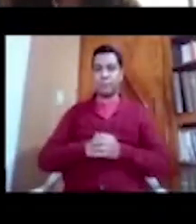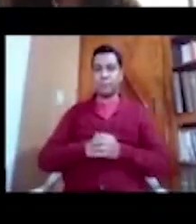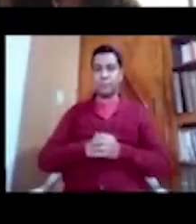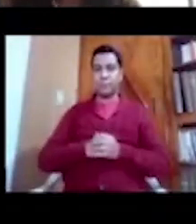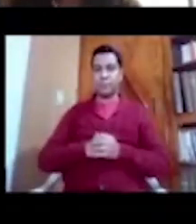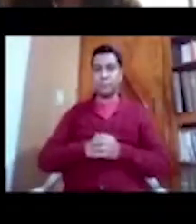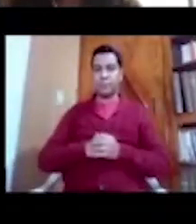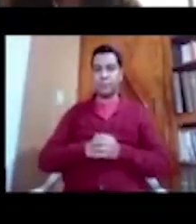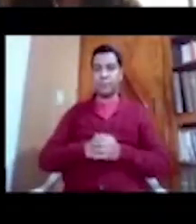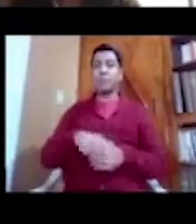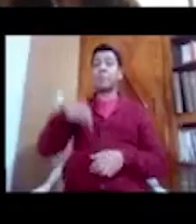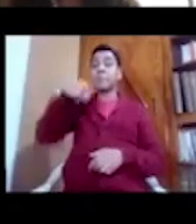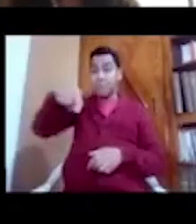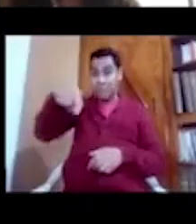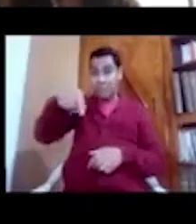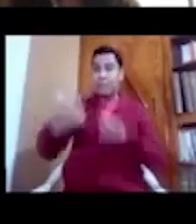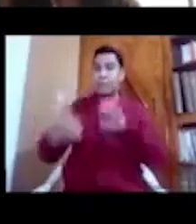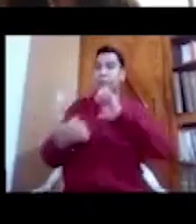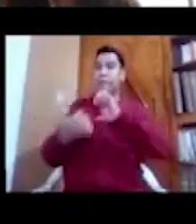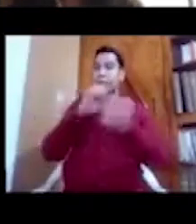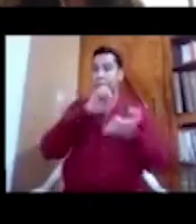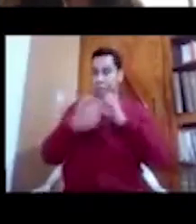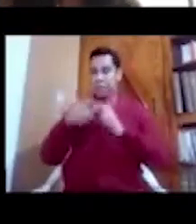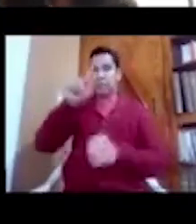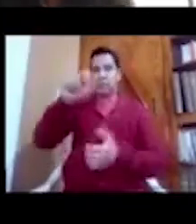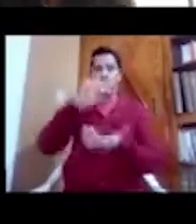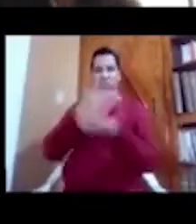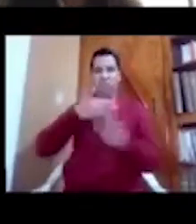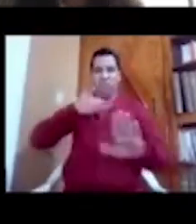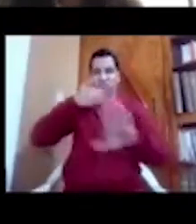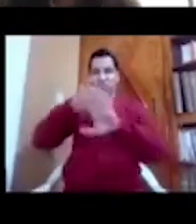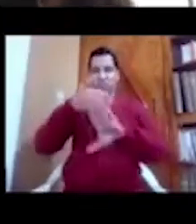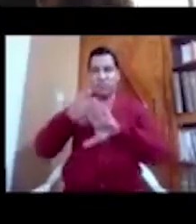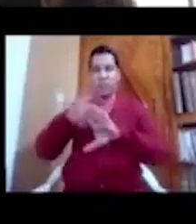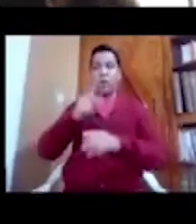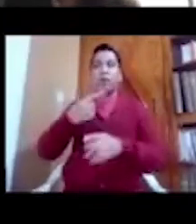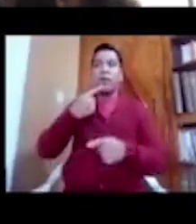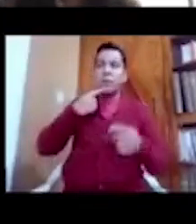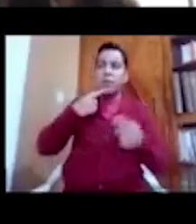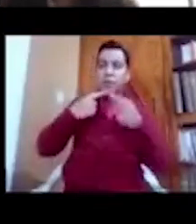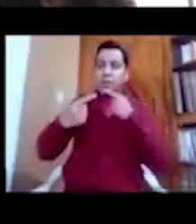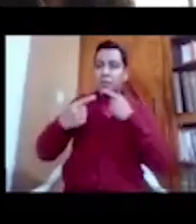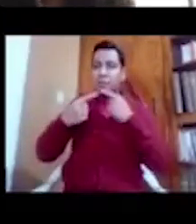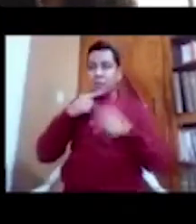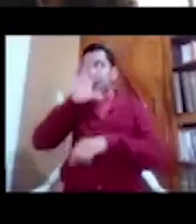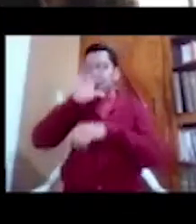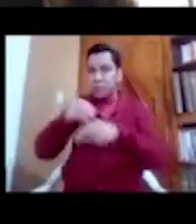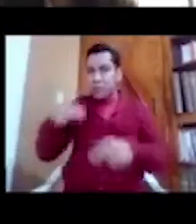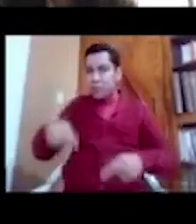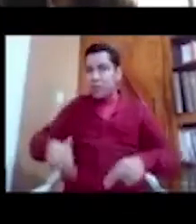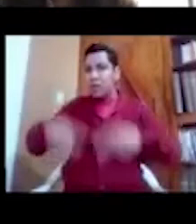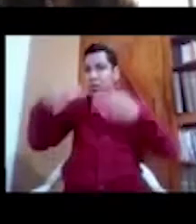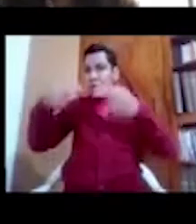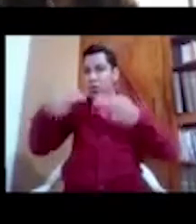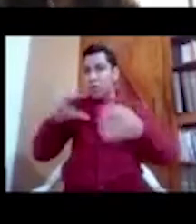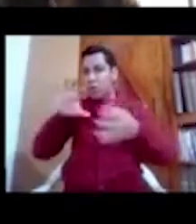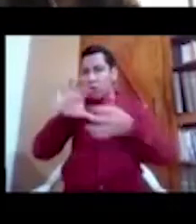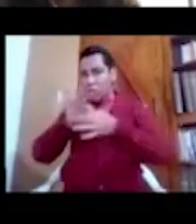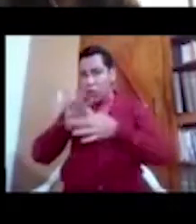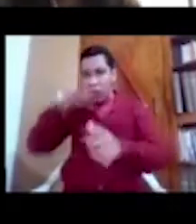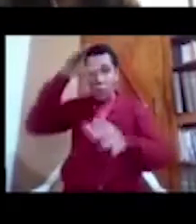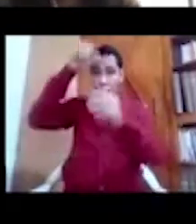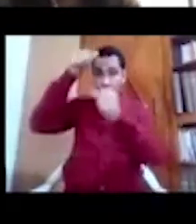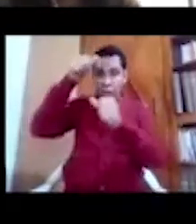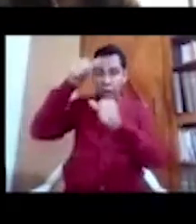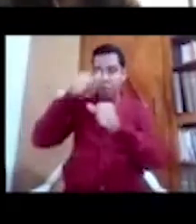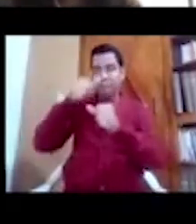Aquí están otros rivales con los cuales hay negociaciones, hay ciertas alianzas, también hay conflictos,